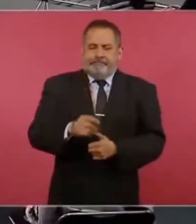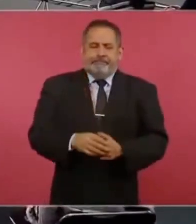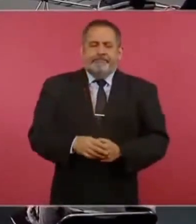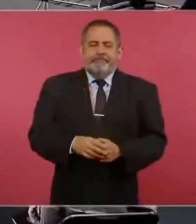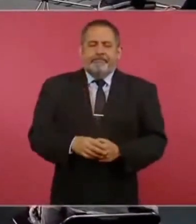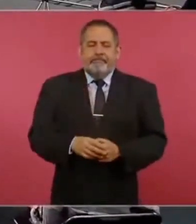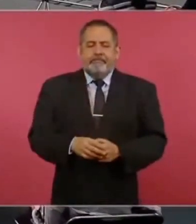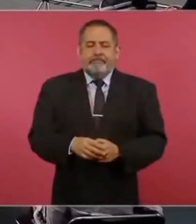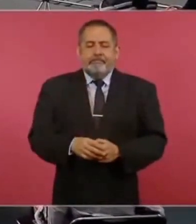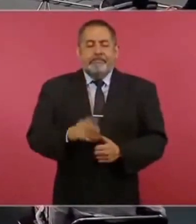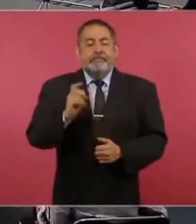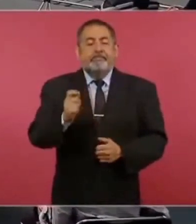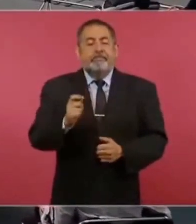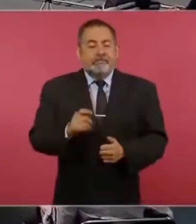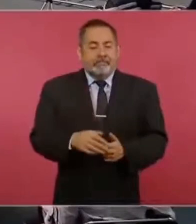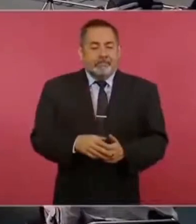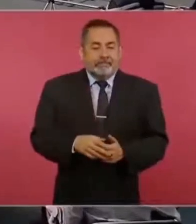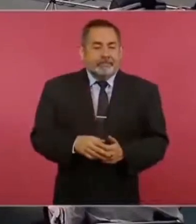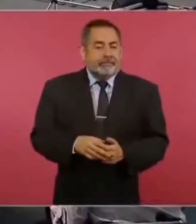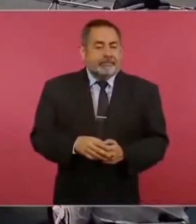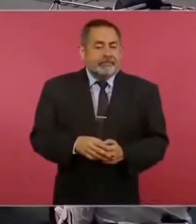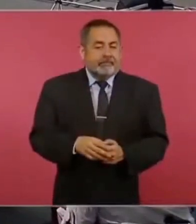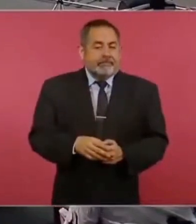de que pasa